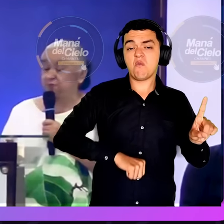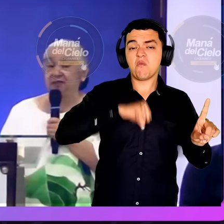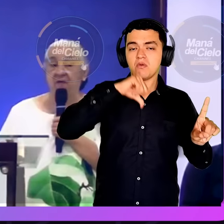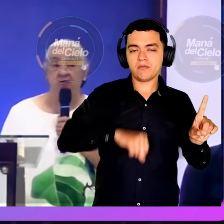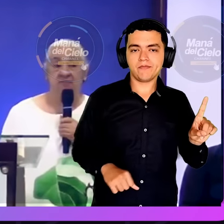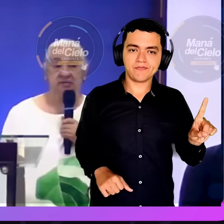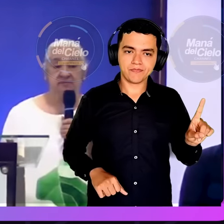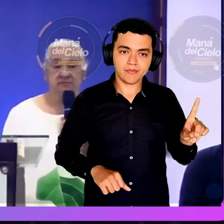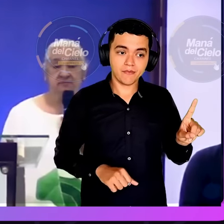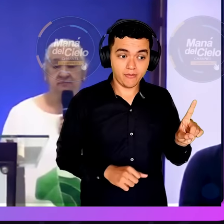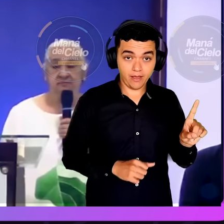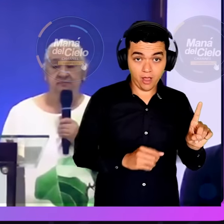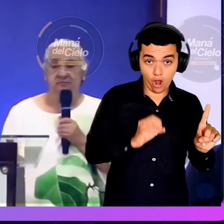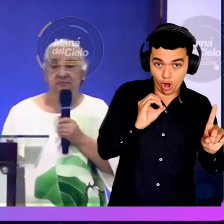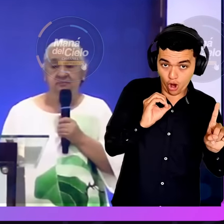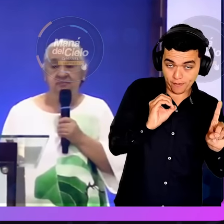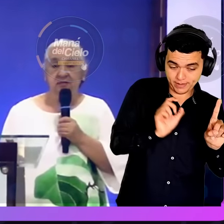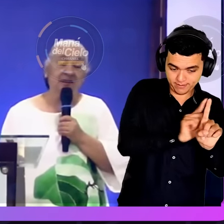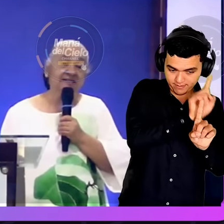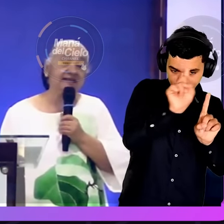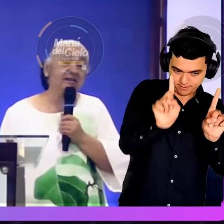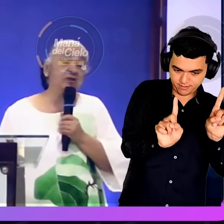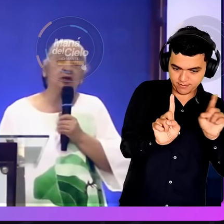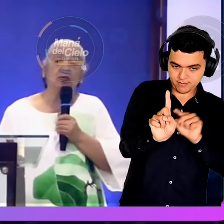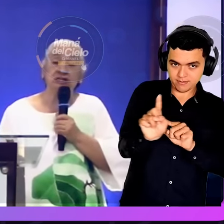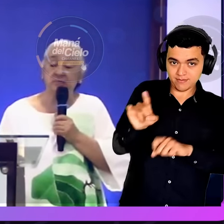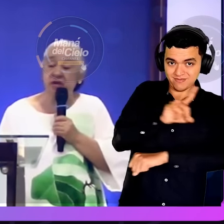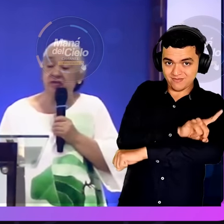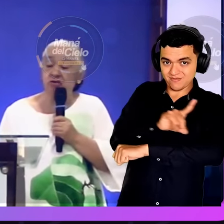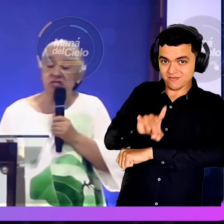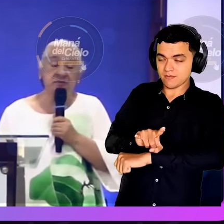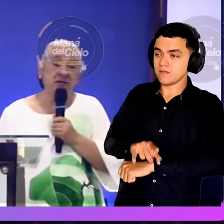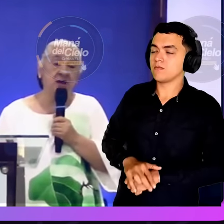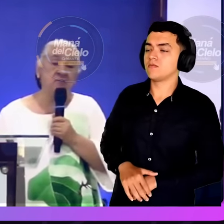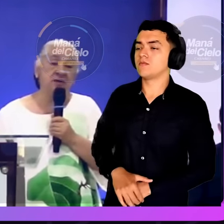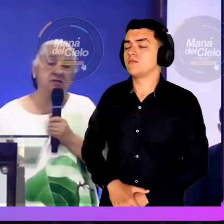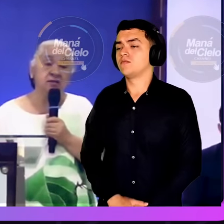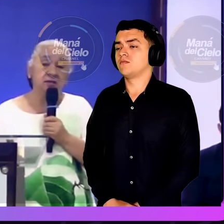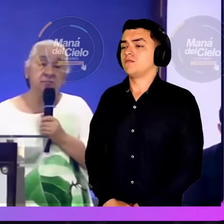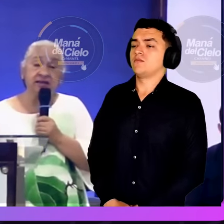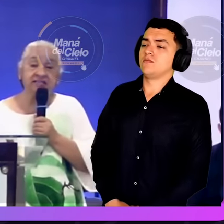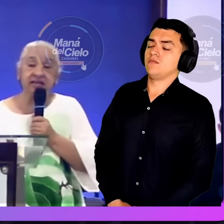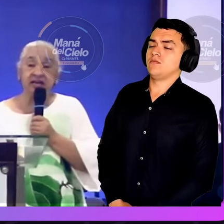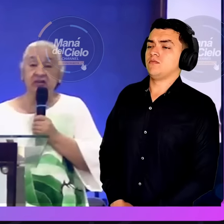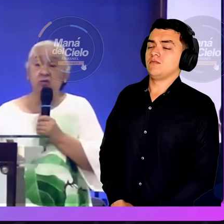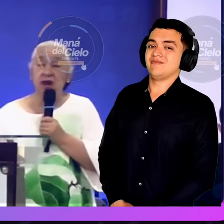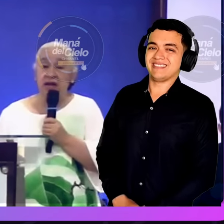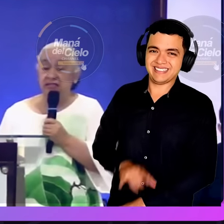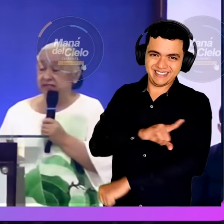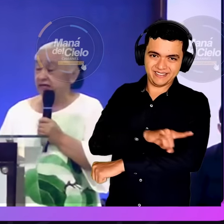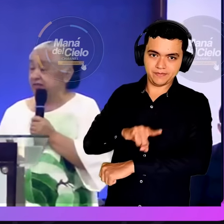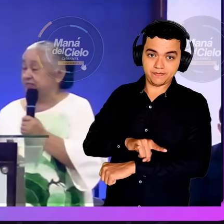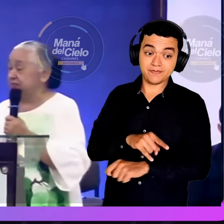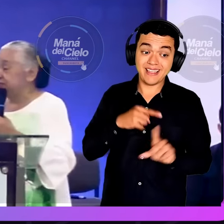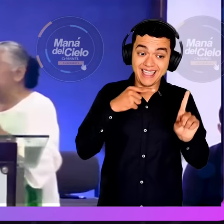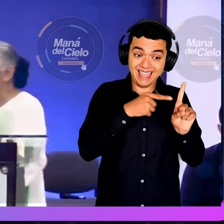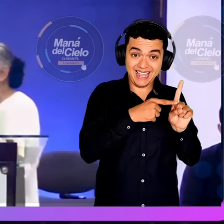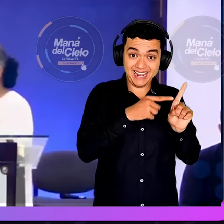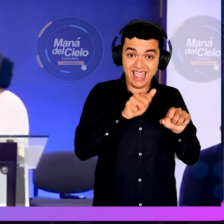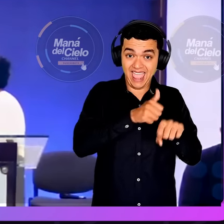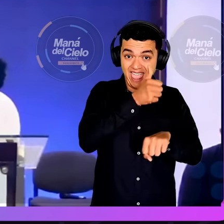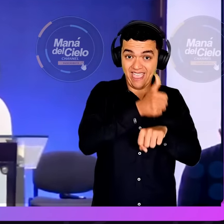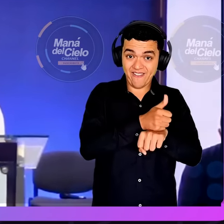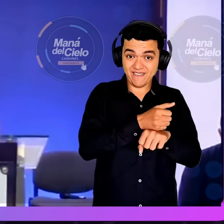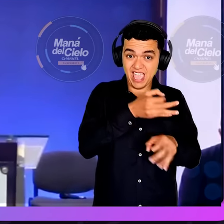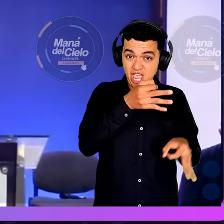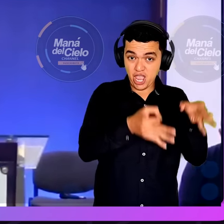Dios ni respetaba a hombre. Y parece que ese juez, como ni temía a Dios ni respetaba a hombre, parece que le dijo al sirviente,